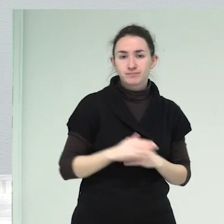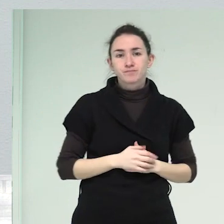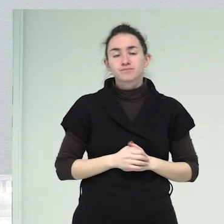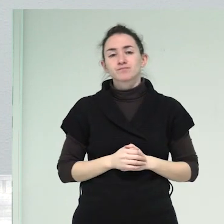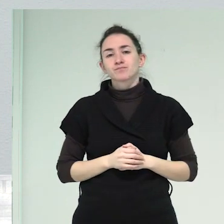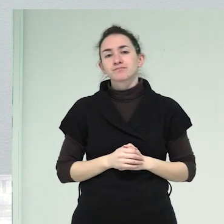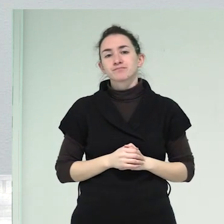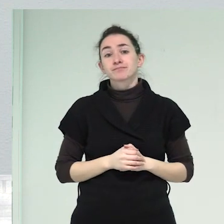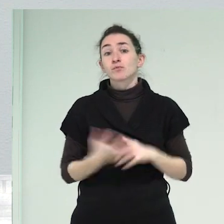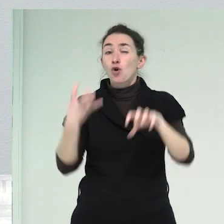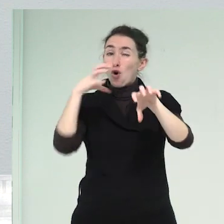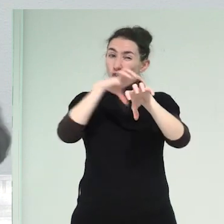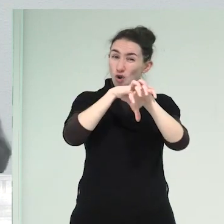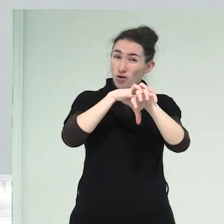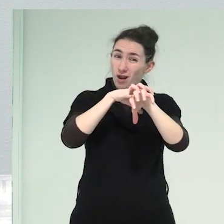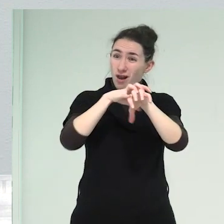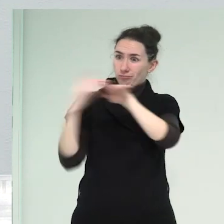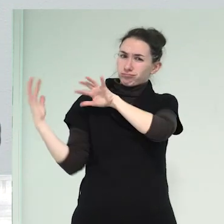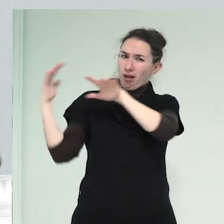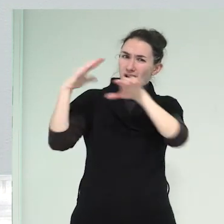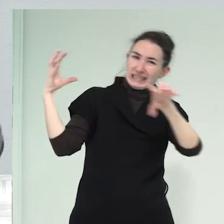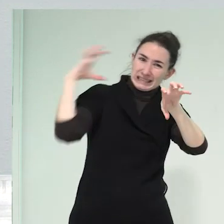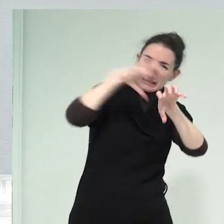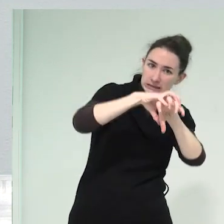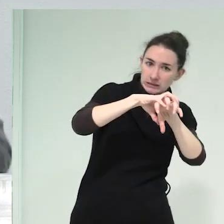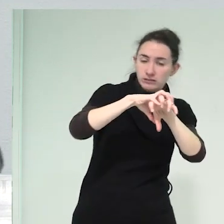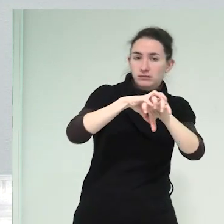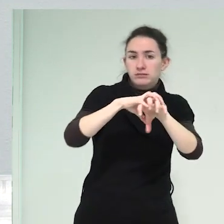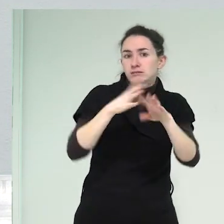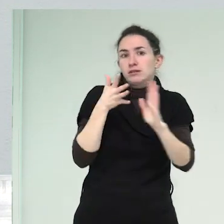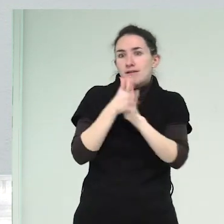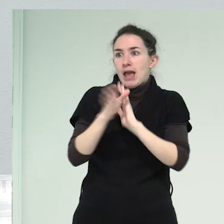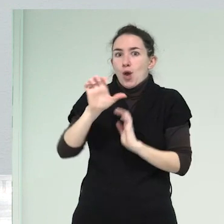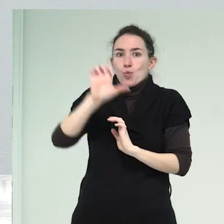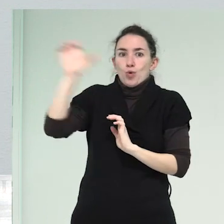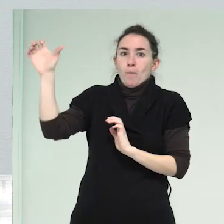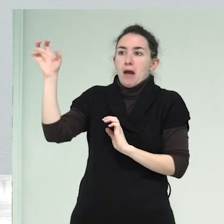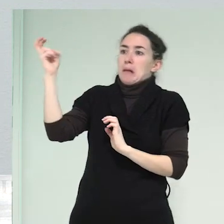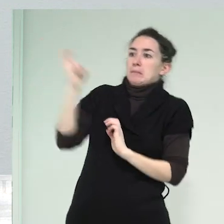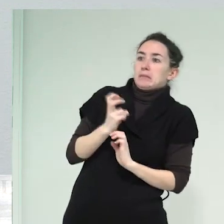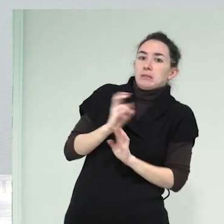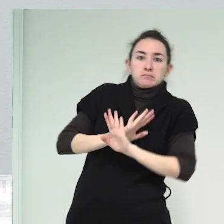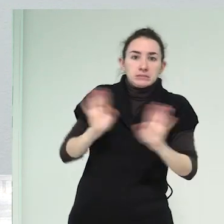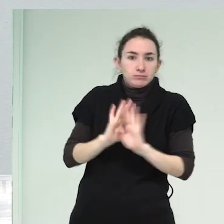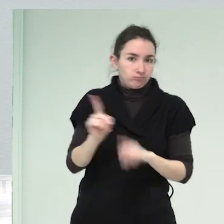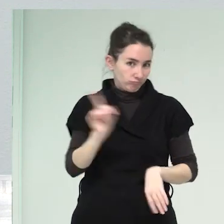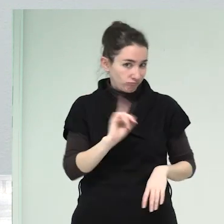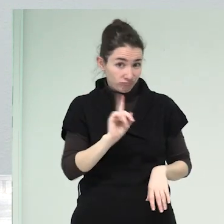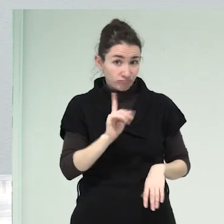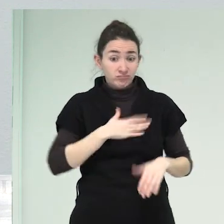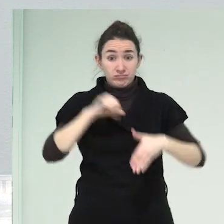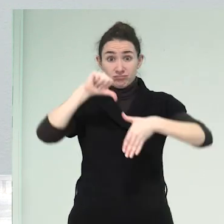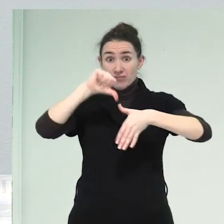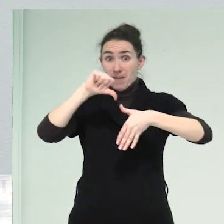la intrusión colonial no significó nada más que llegasen los europeos, no, a nuestros territorios. En América